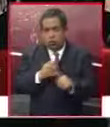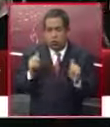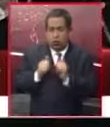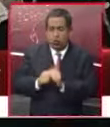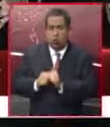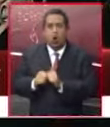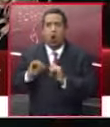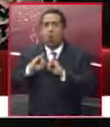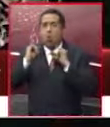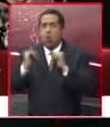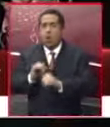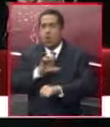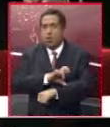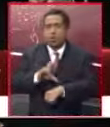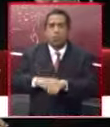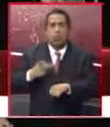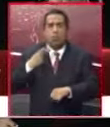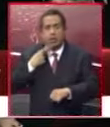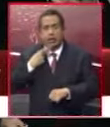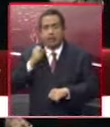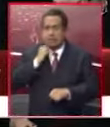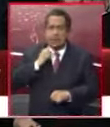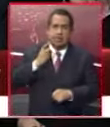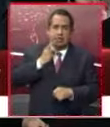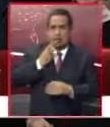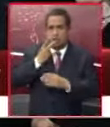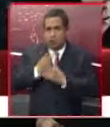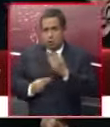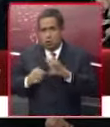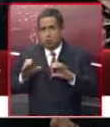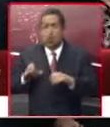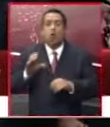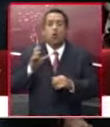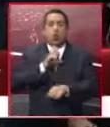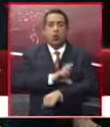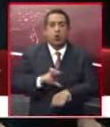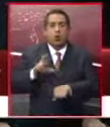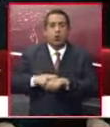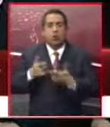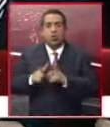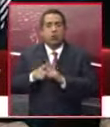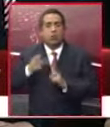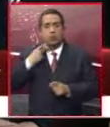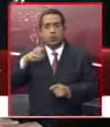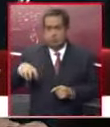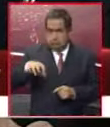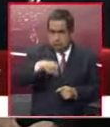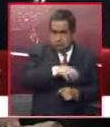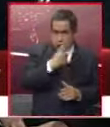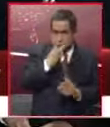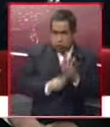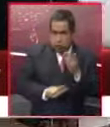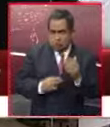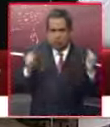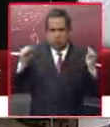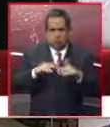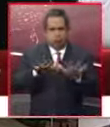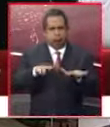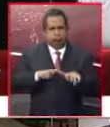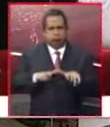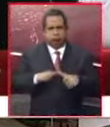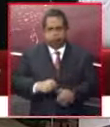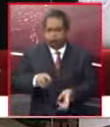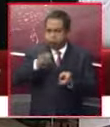presidentes de las juntas de coordinación política y los coordinadores de los distintos grupos parlamentarios, estuvieron presentes en un acto lleno